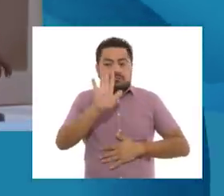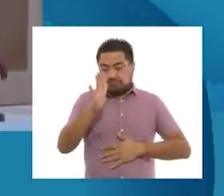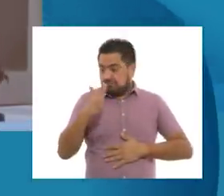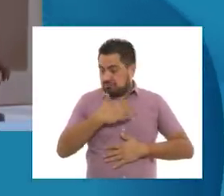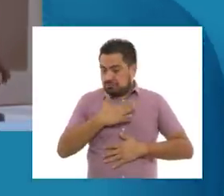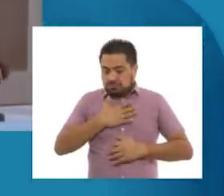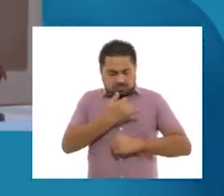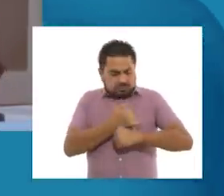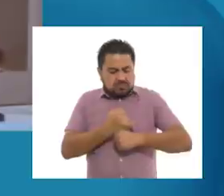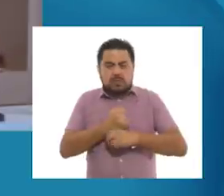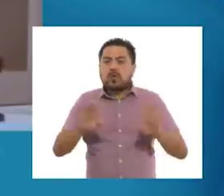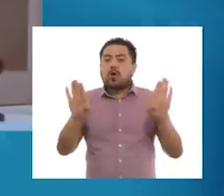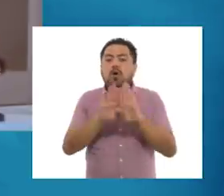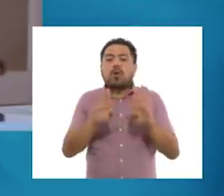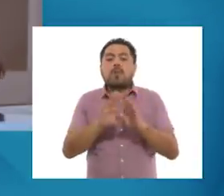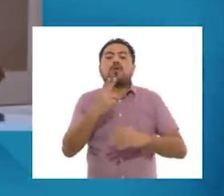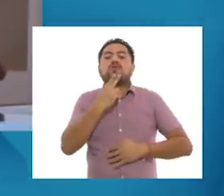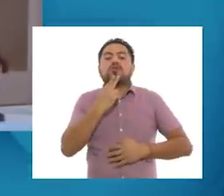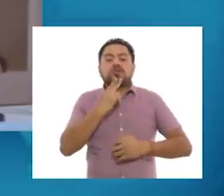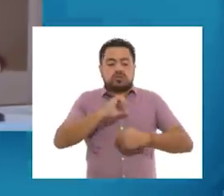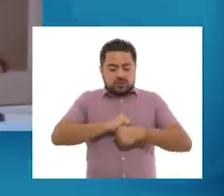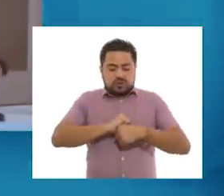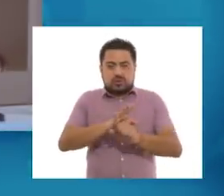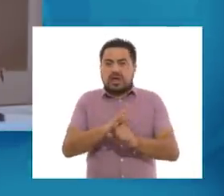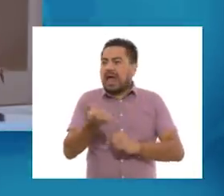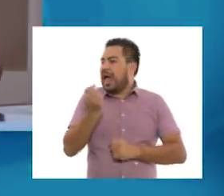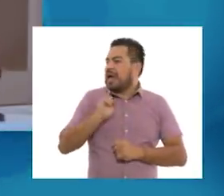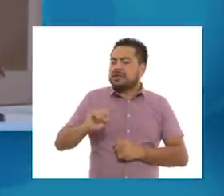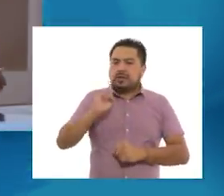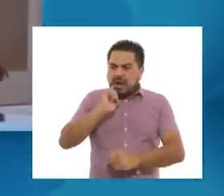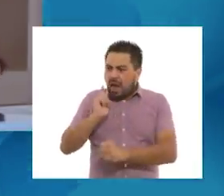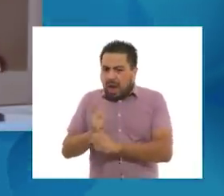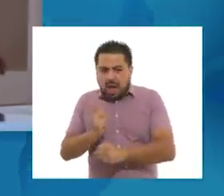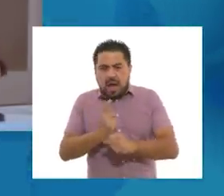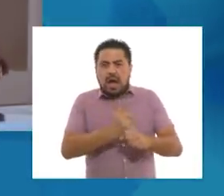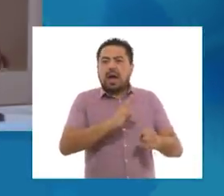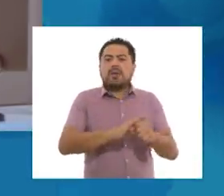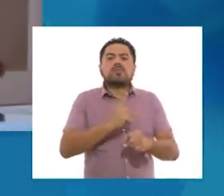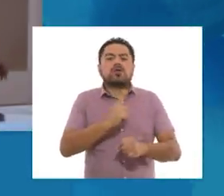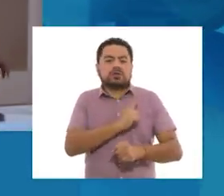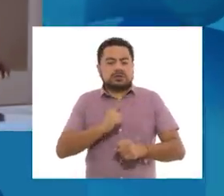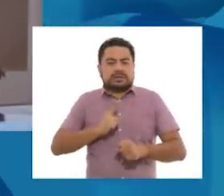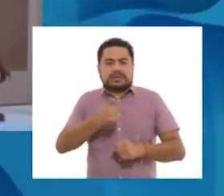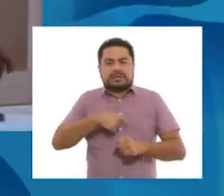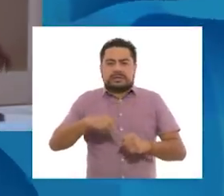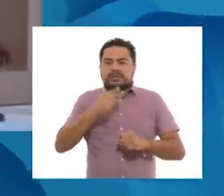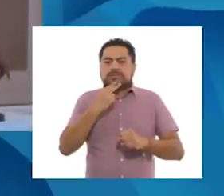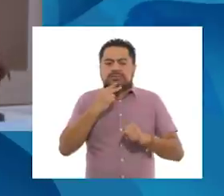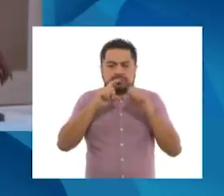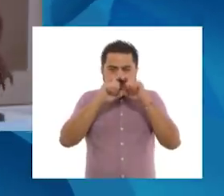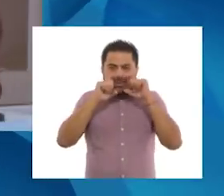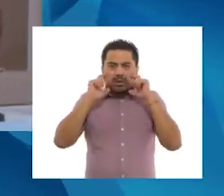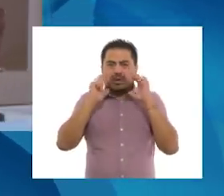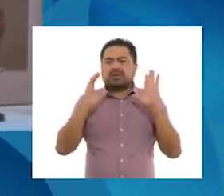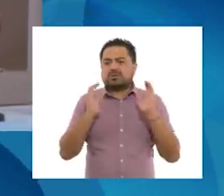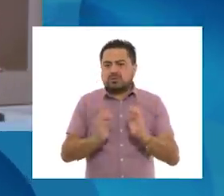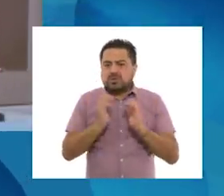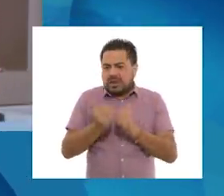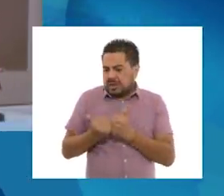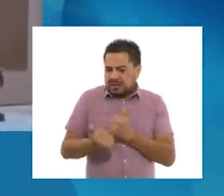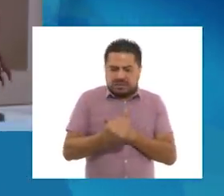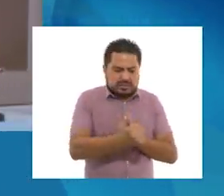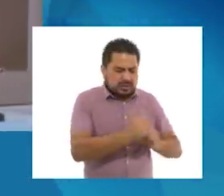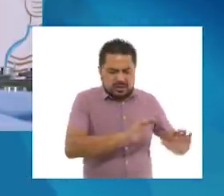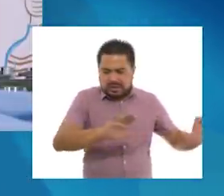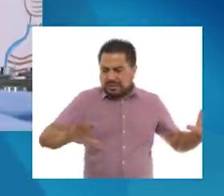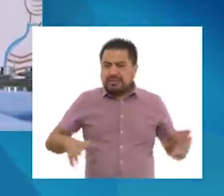investigué cómo funciona el coronavirus y así descubrí por qué nos tenemos que poner cubrebocas y guardar la sana distancia